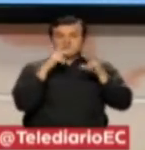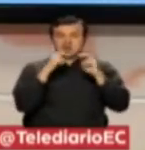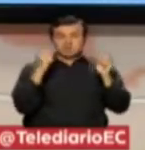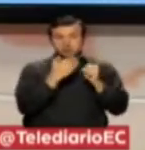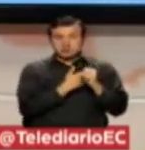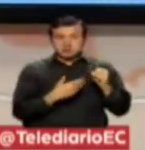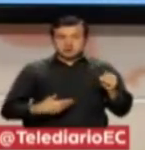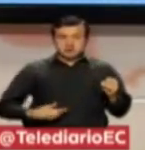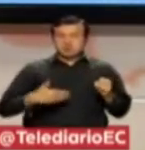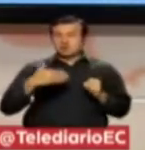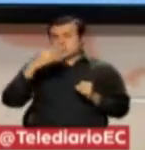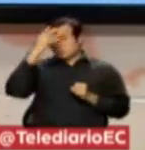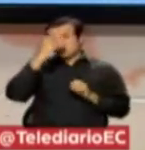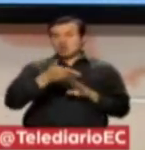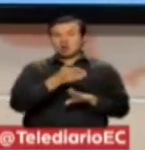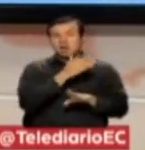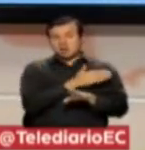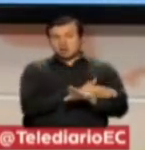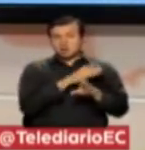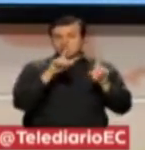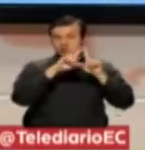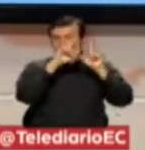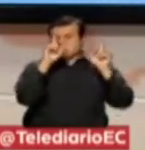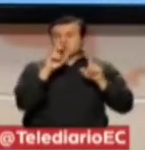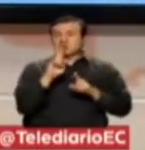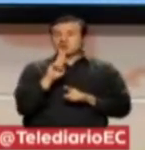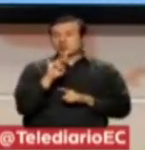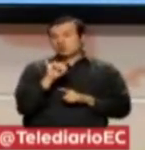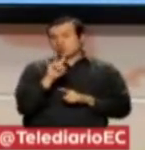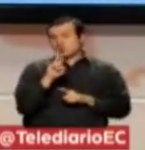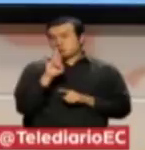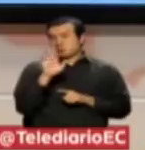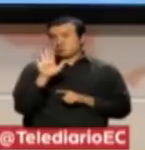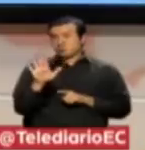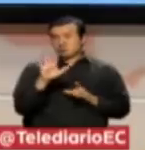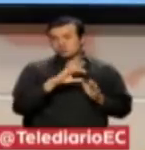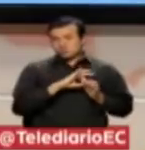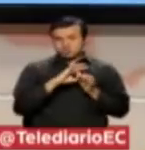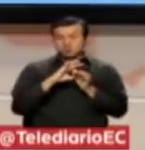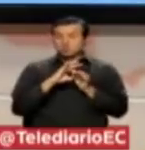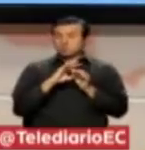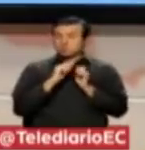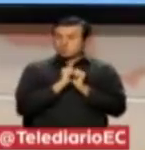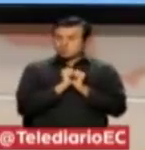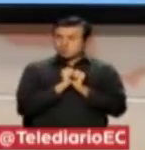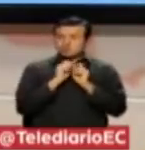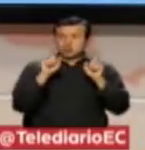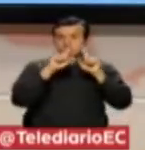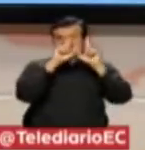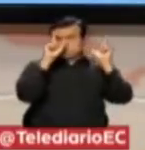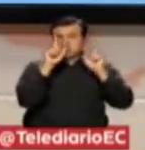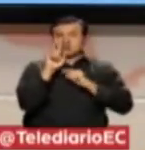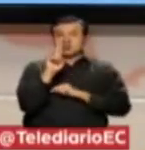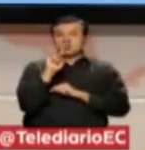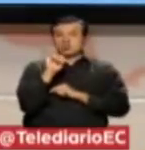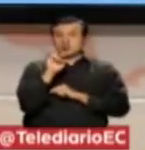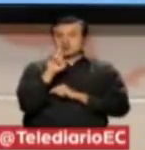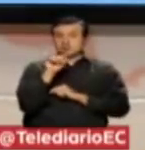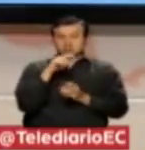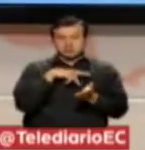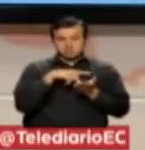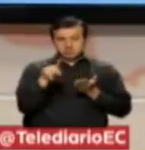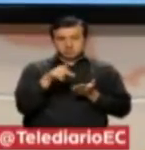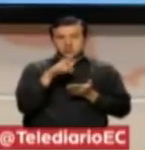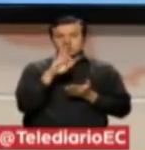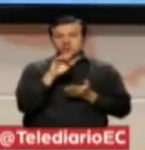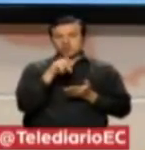Glass antes de ser vicepresidente, era la empresa del señor Rivera, es decir, tenía un vínculo muy fuerte. Es una empresa del señor Rivera la que pagó el dinero al